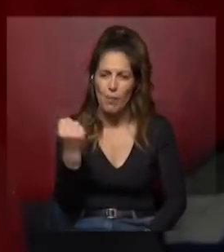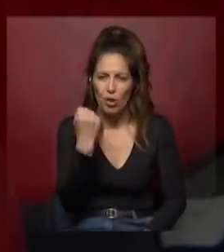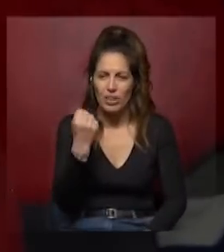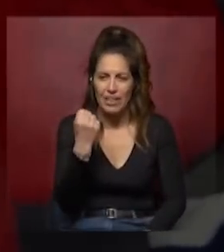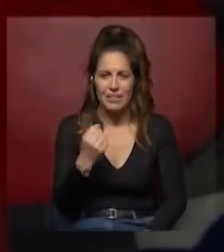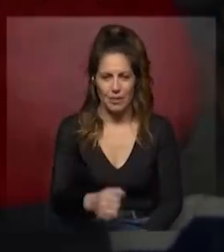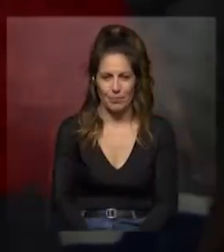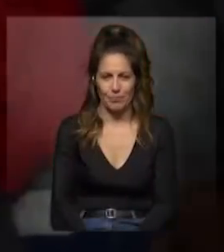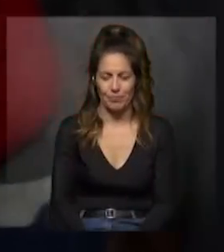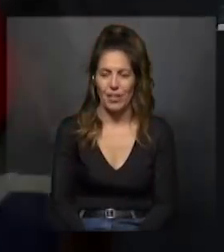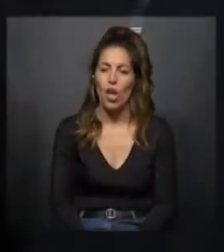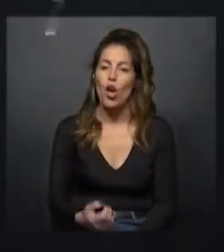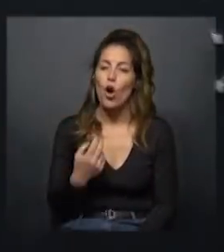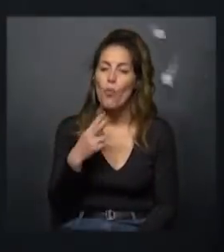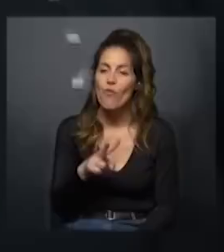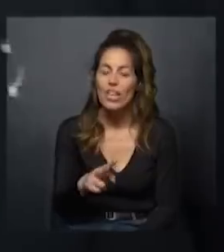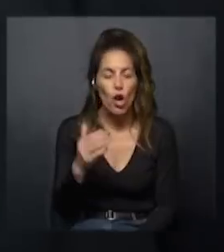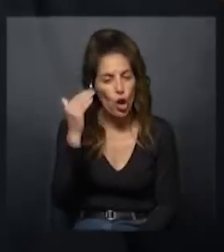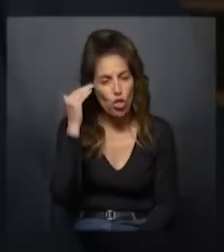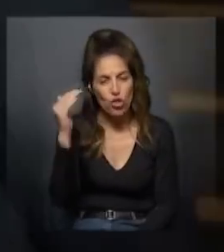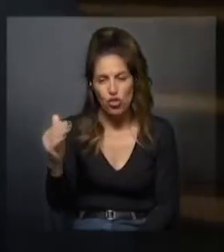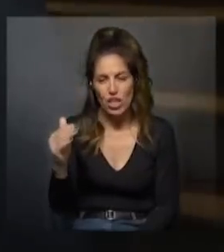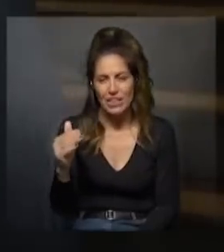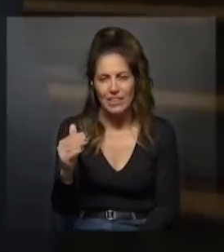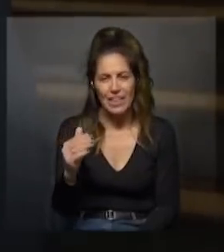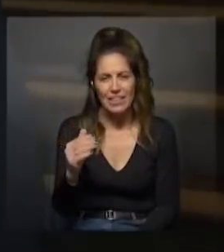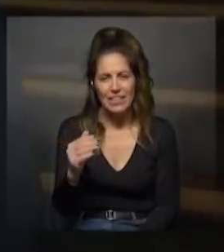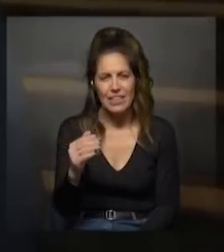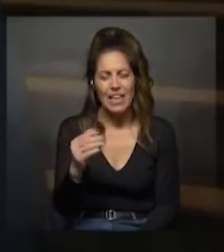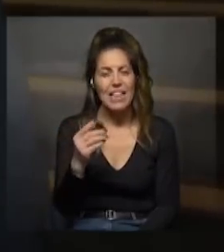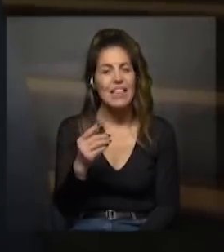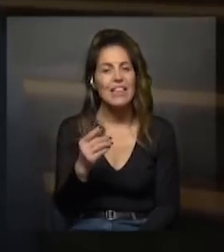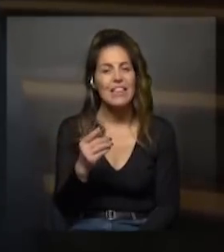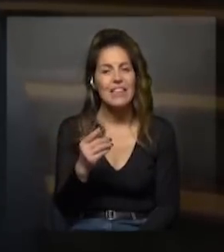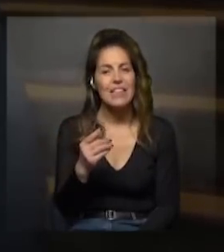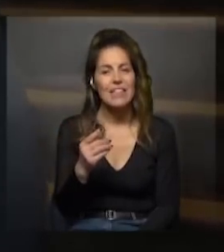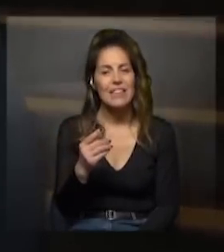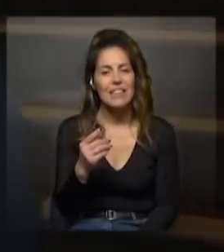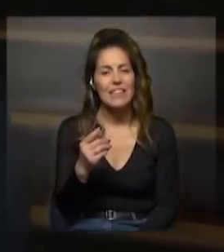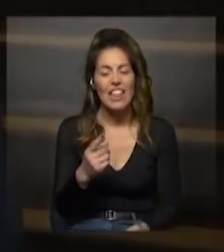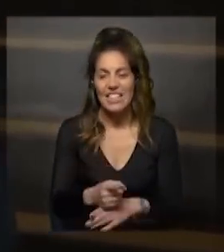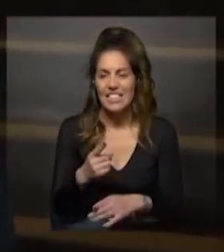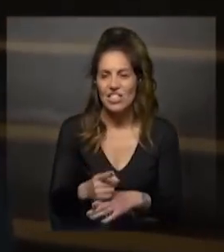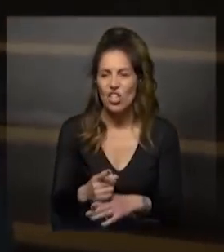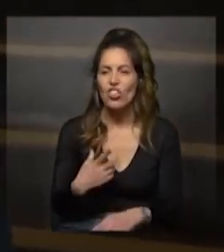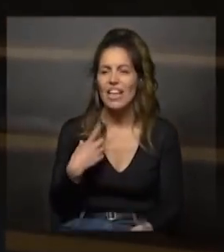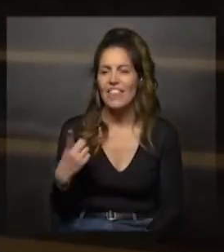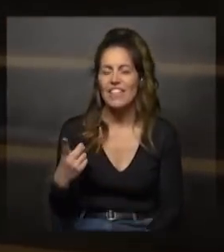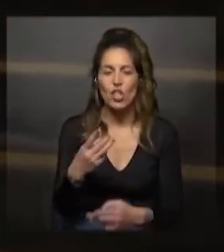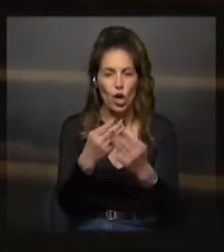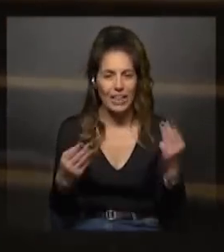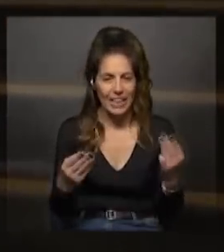pública Federico Cómo tomaron los docentes el hecho de la definición de la dirección general de secundaria de El próximo